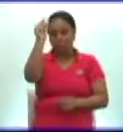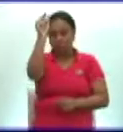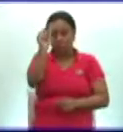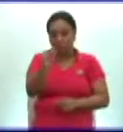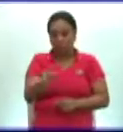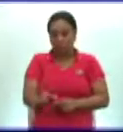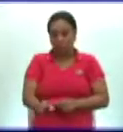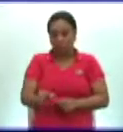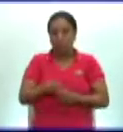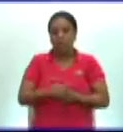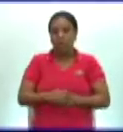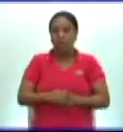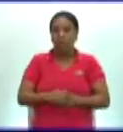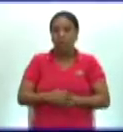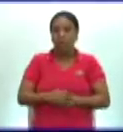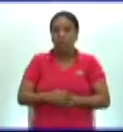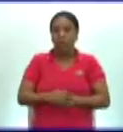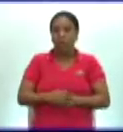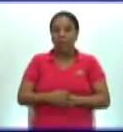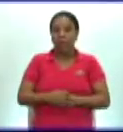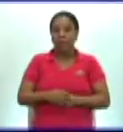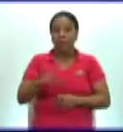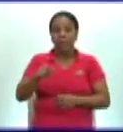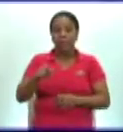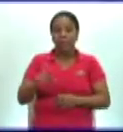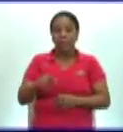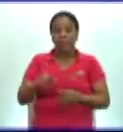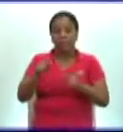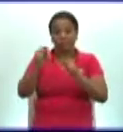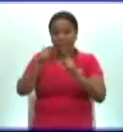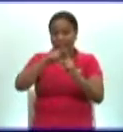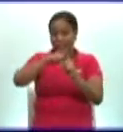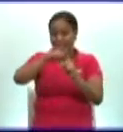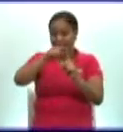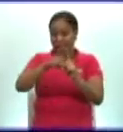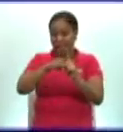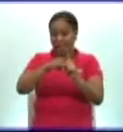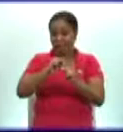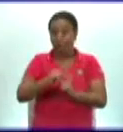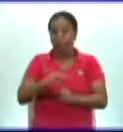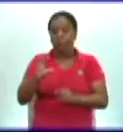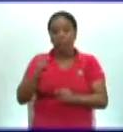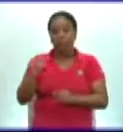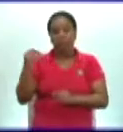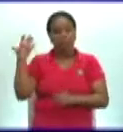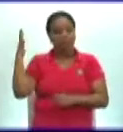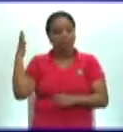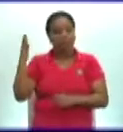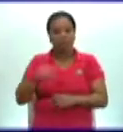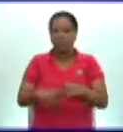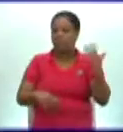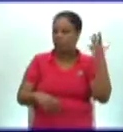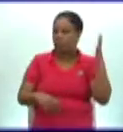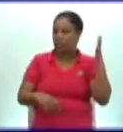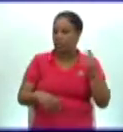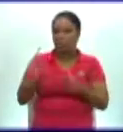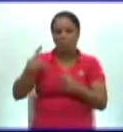el sentido nos lo da la saeta hacia la derecha, hacia la izquierda o en otro